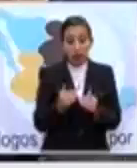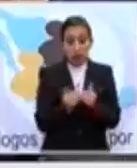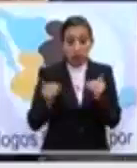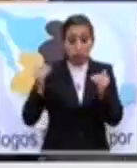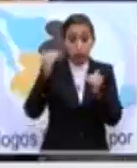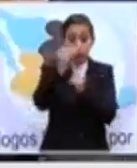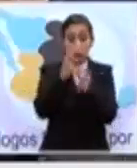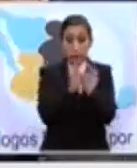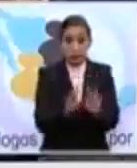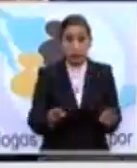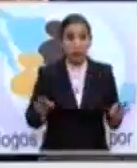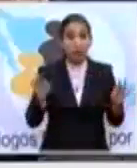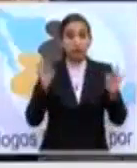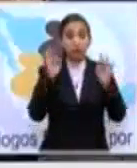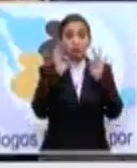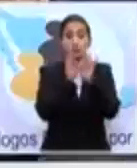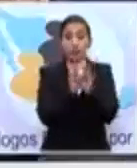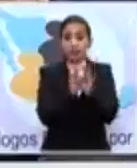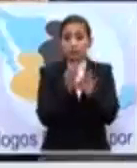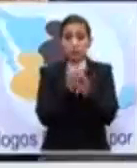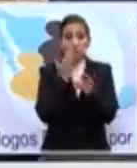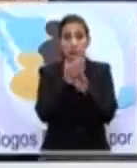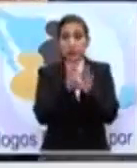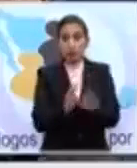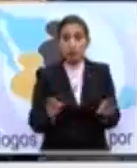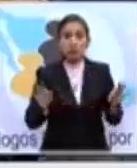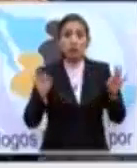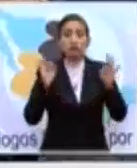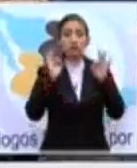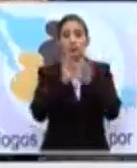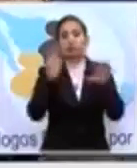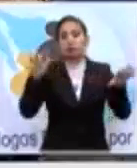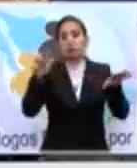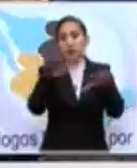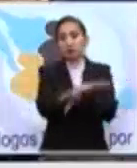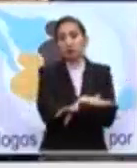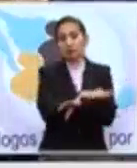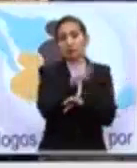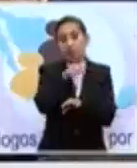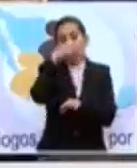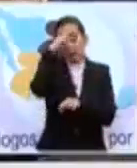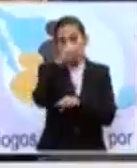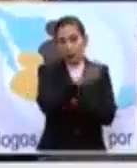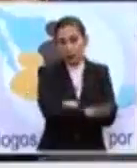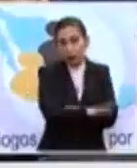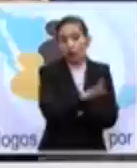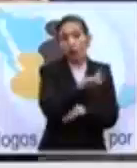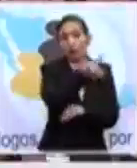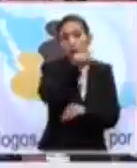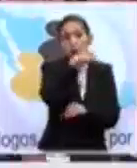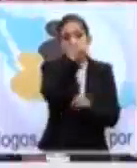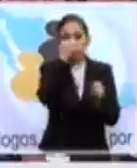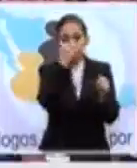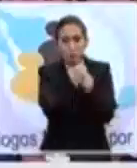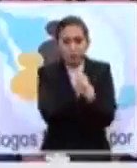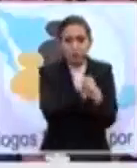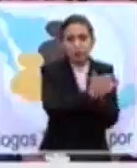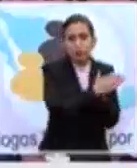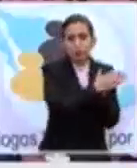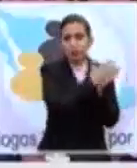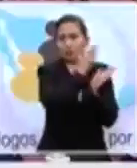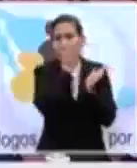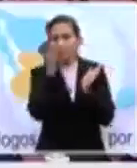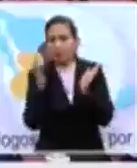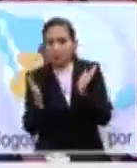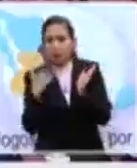paso muy importante en el cambio de nuestro país después de tantos años en que